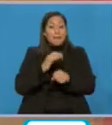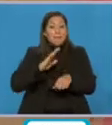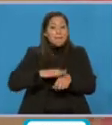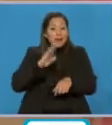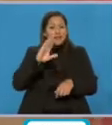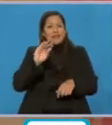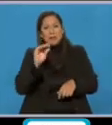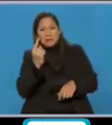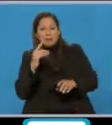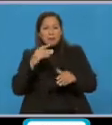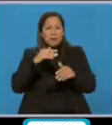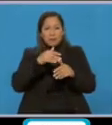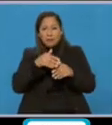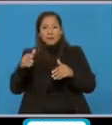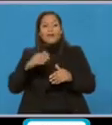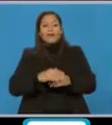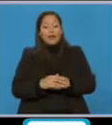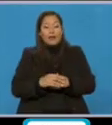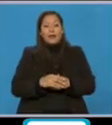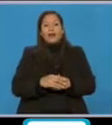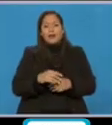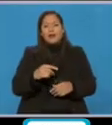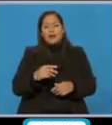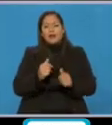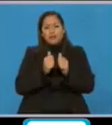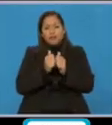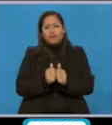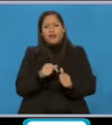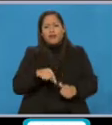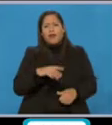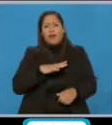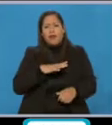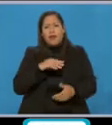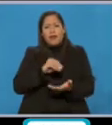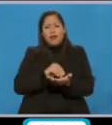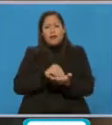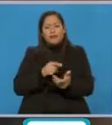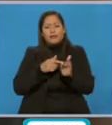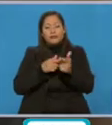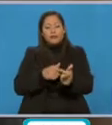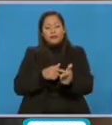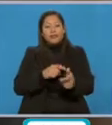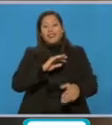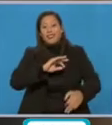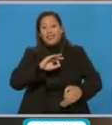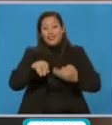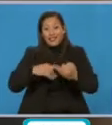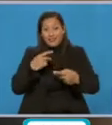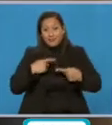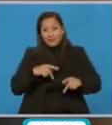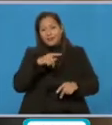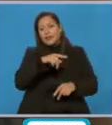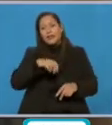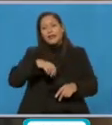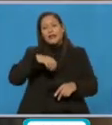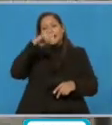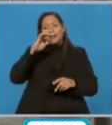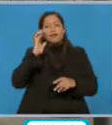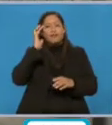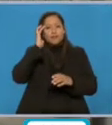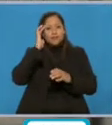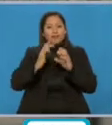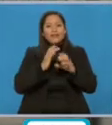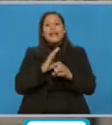¡Qué Qué lindo! Aquí bonito. sigo, se llama el documental. Aquí Sigo se llama el documental. Y todos los protagonistas pues ya van a cumplir